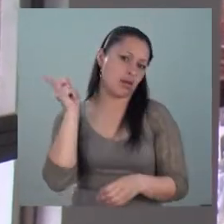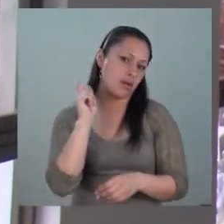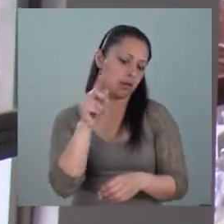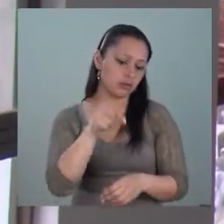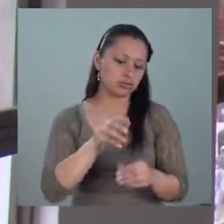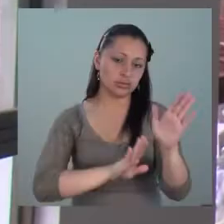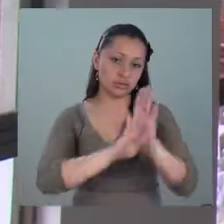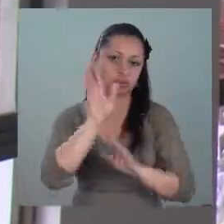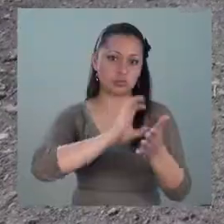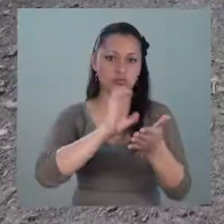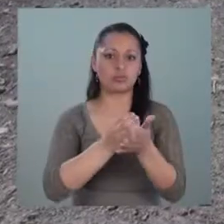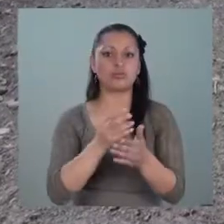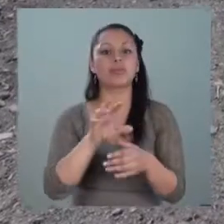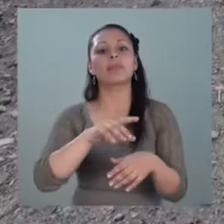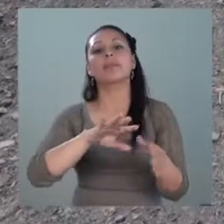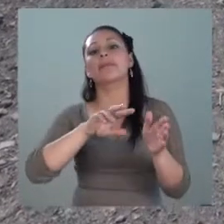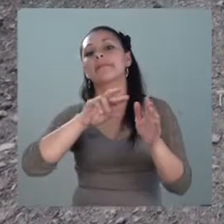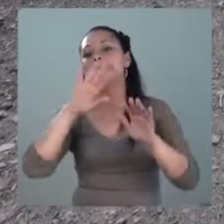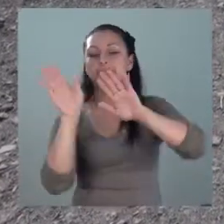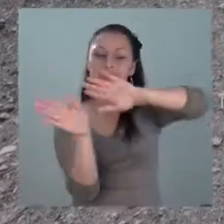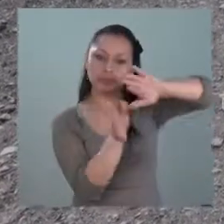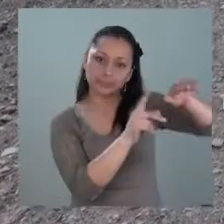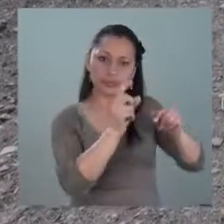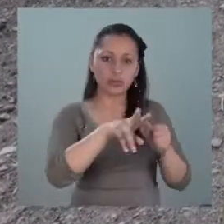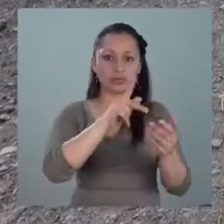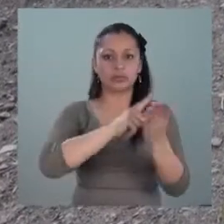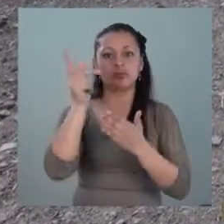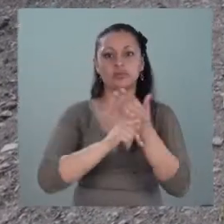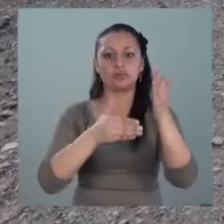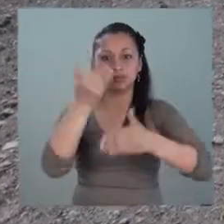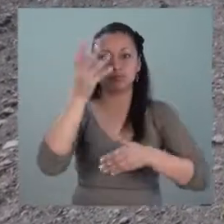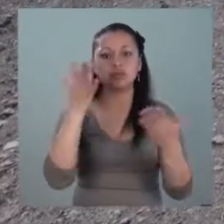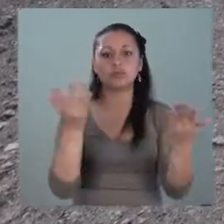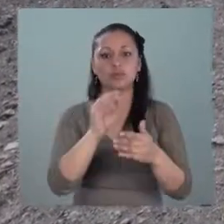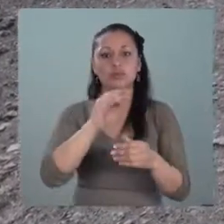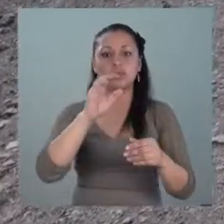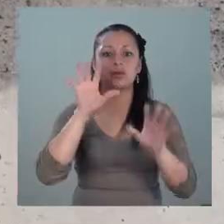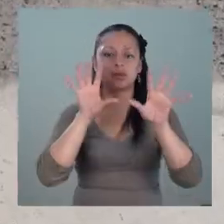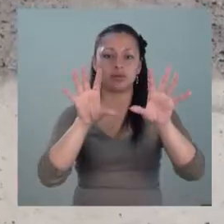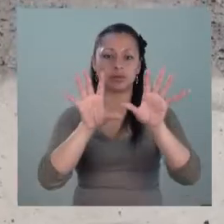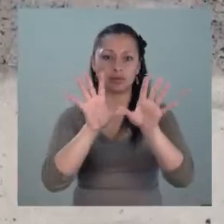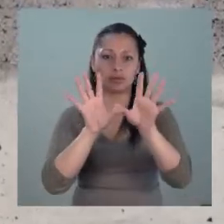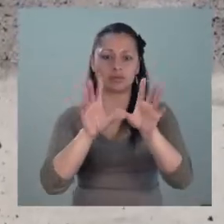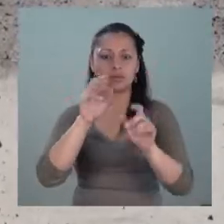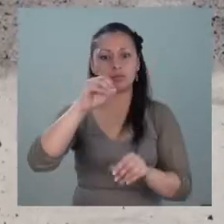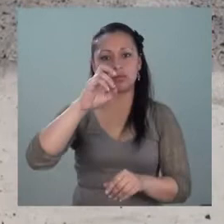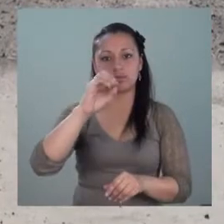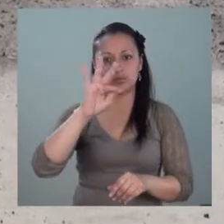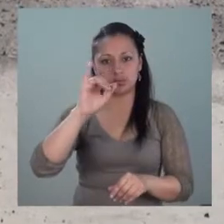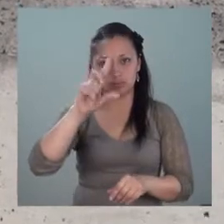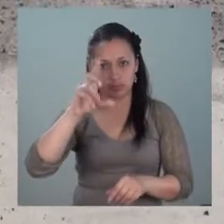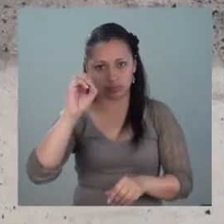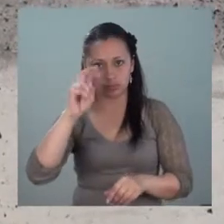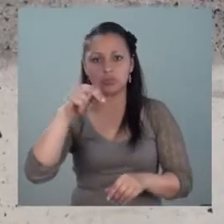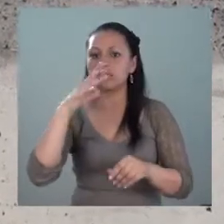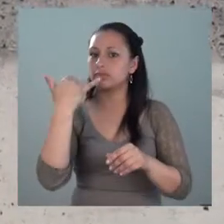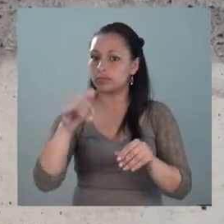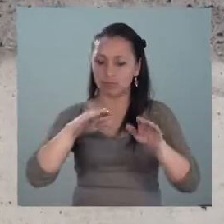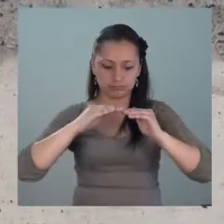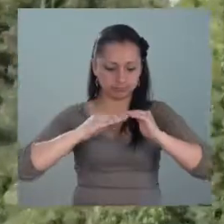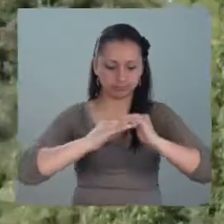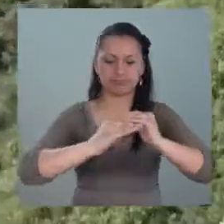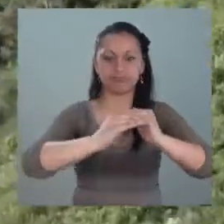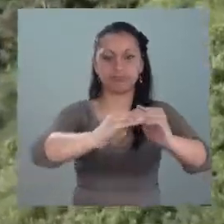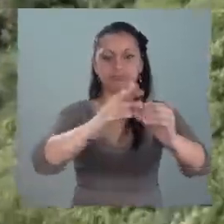el desarrollo de Tumaco. Por otro lado, fue viabilizado el ajuste presentado al proyecto inicial de la vía El Tambo-Motilón, sector El Tambo-El Sanjón,